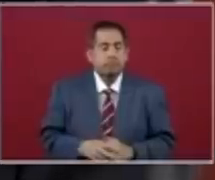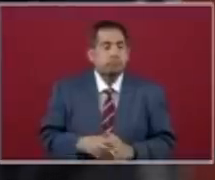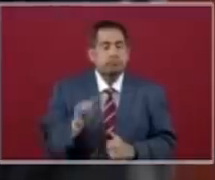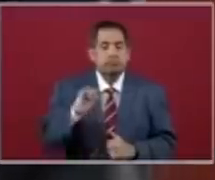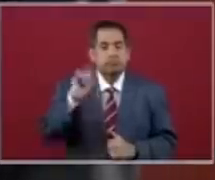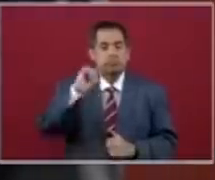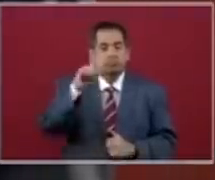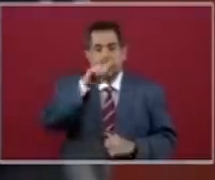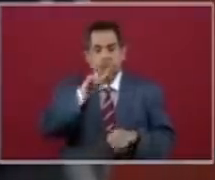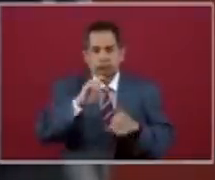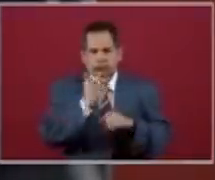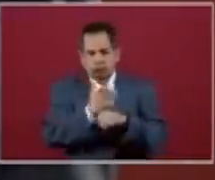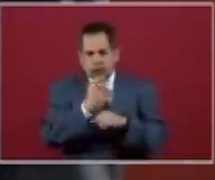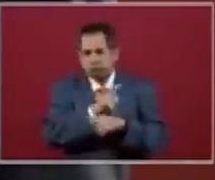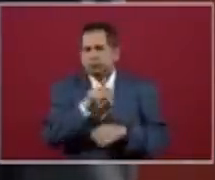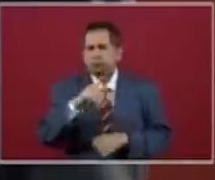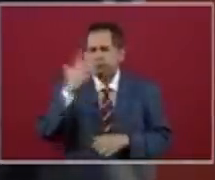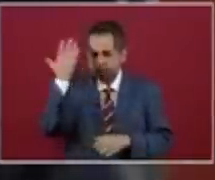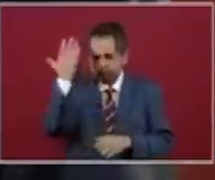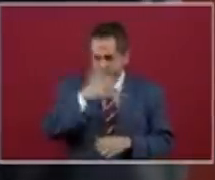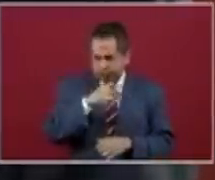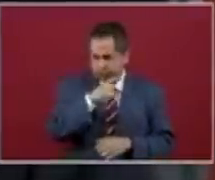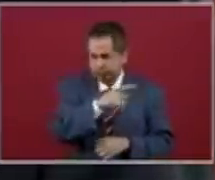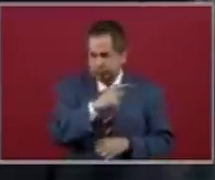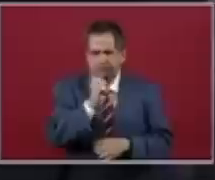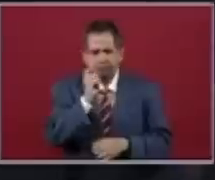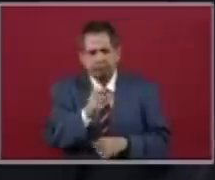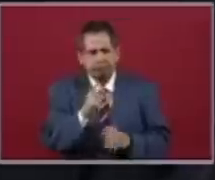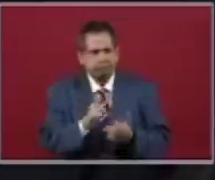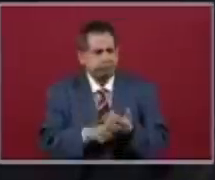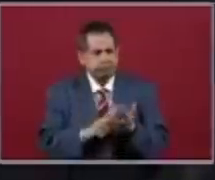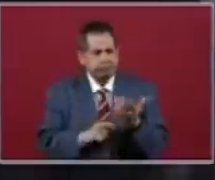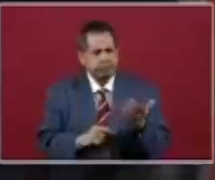de Estados Unidos saben lo que